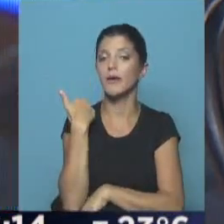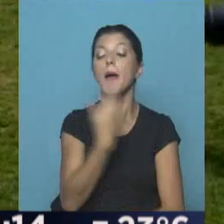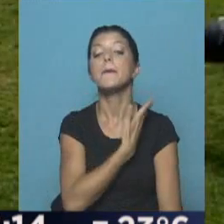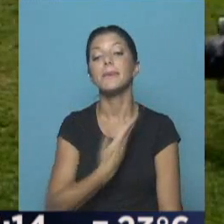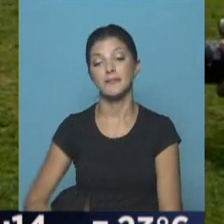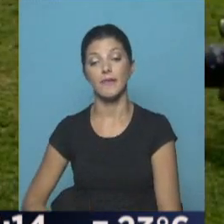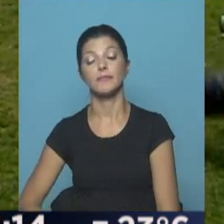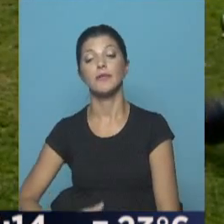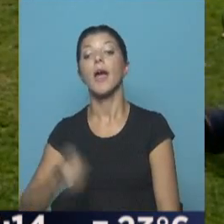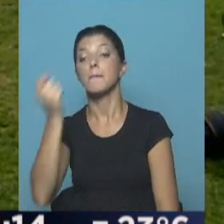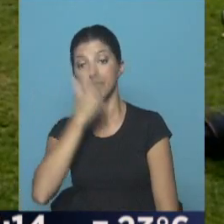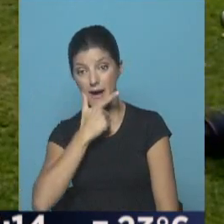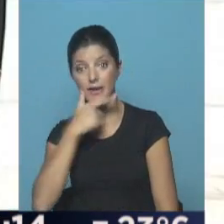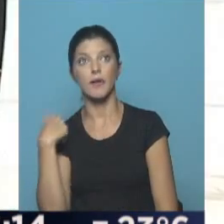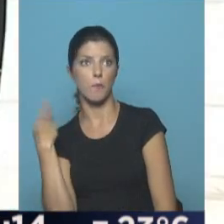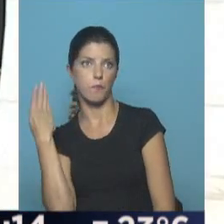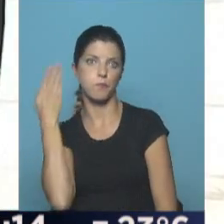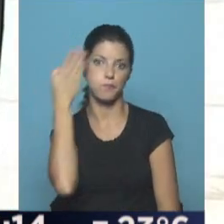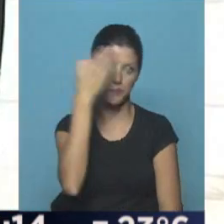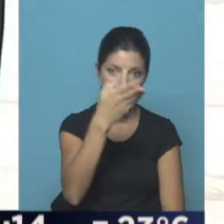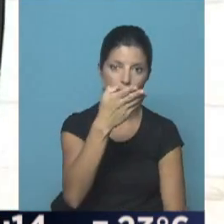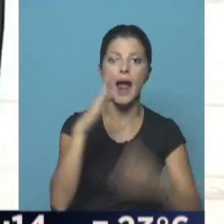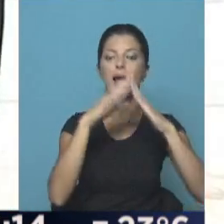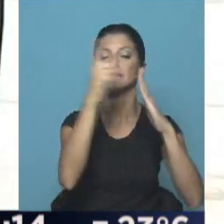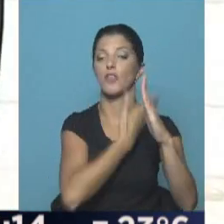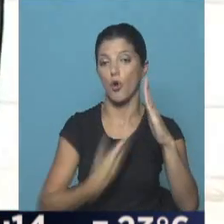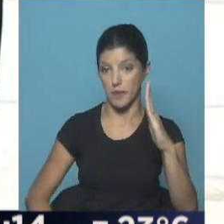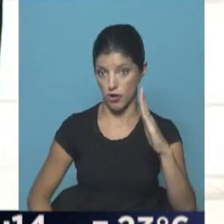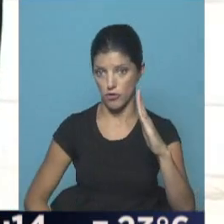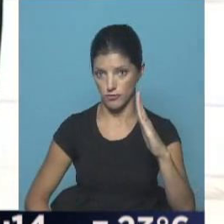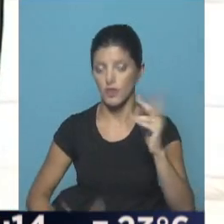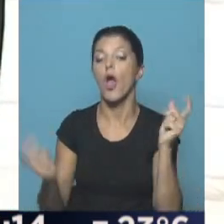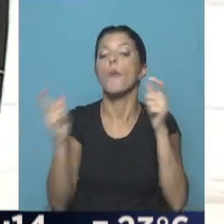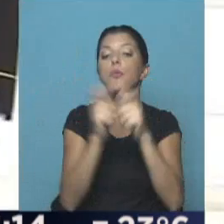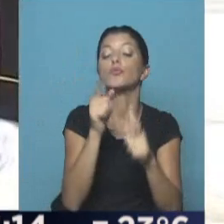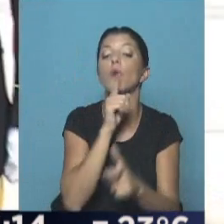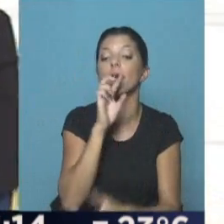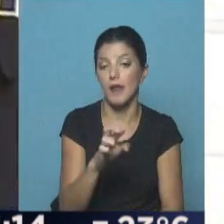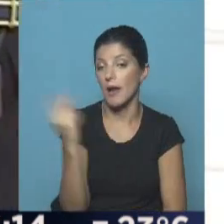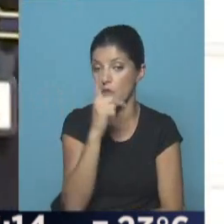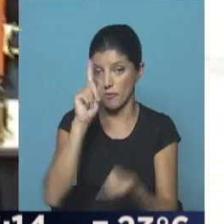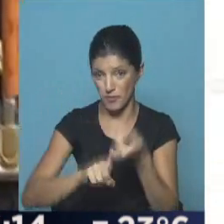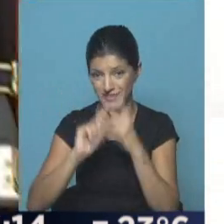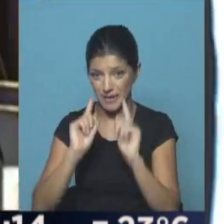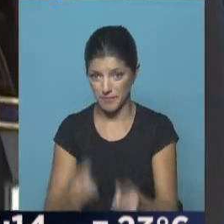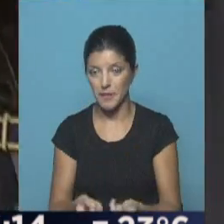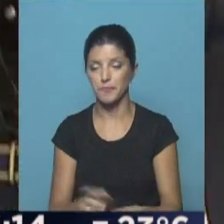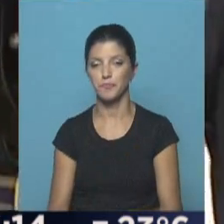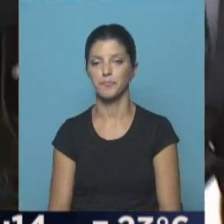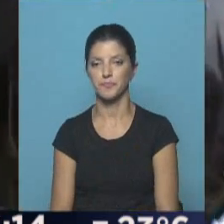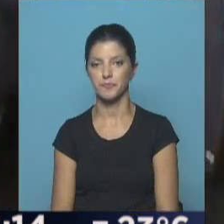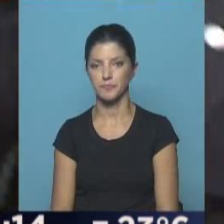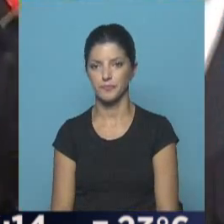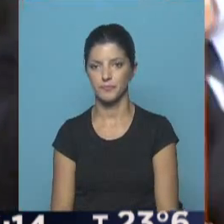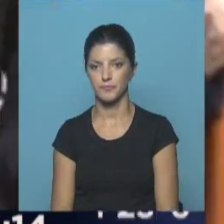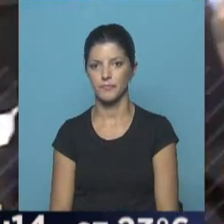de los argentinos, Mauricio Macri, visitó a Donald Trump, estuvo con Donald Trump, estuvieron con sus esposas también, y bueno, hubo